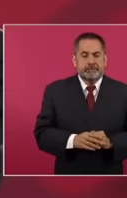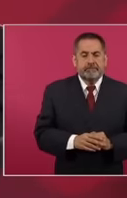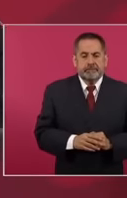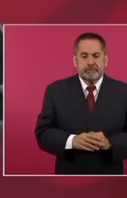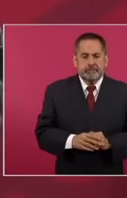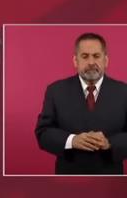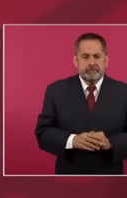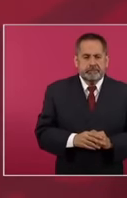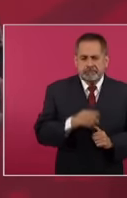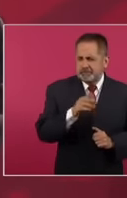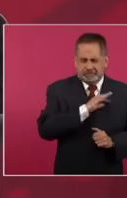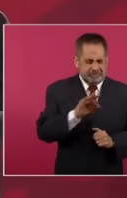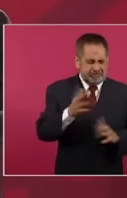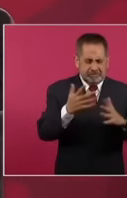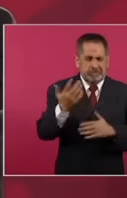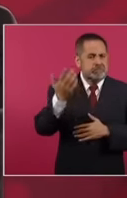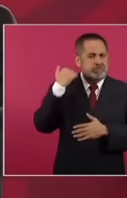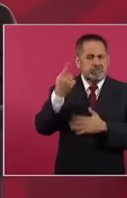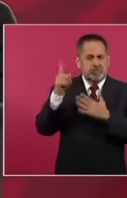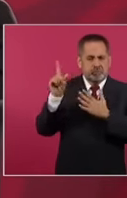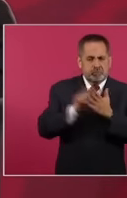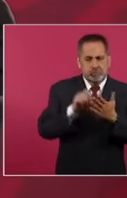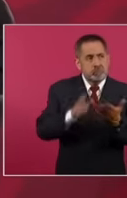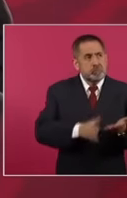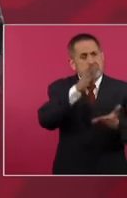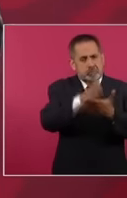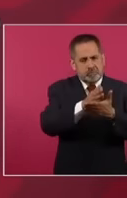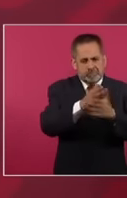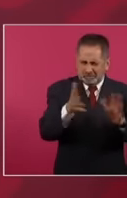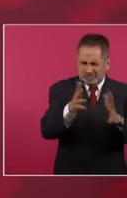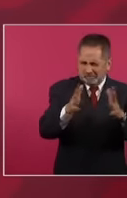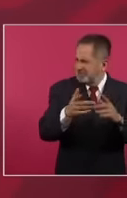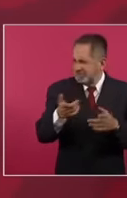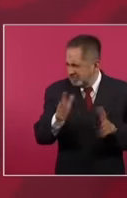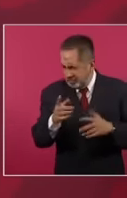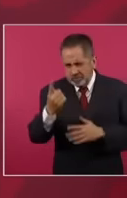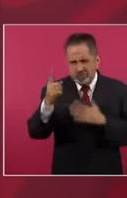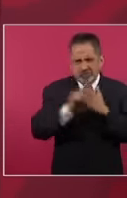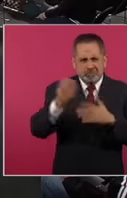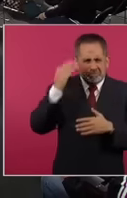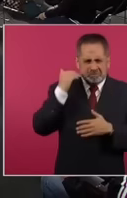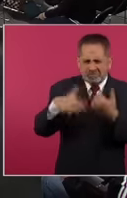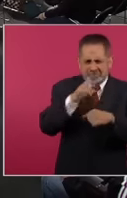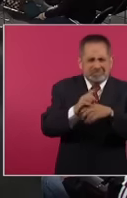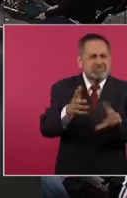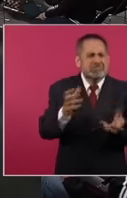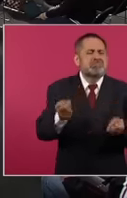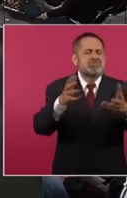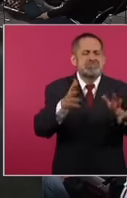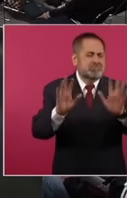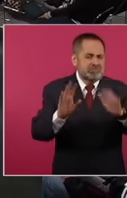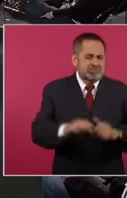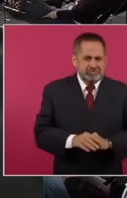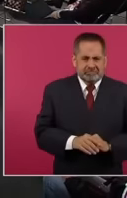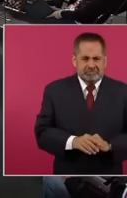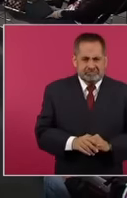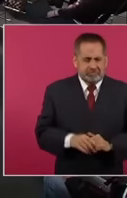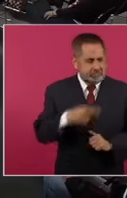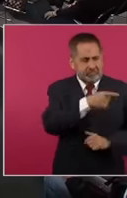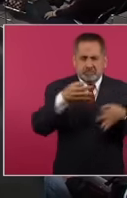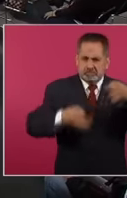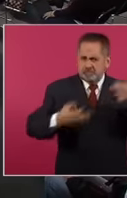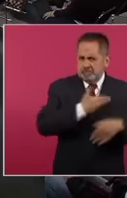y fue como hace un mes aproximadamente no o que incidía en su cuanto tiempo el